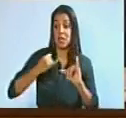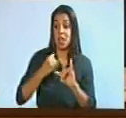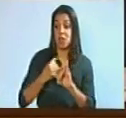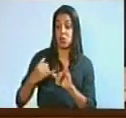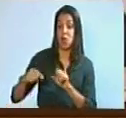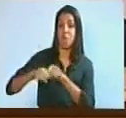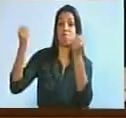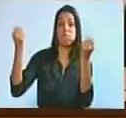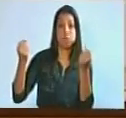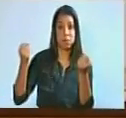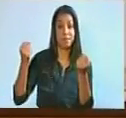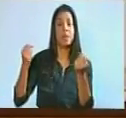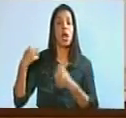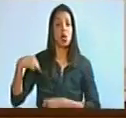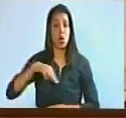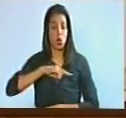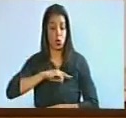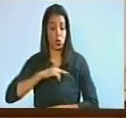del que hemos estado